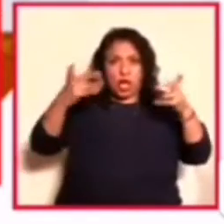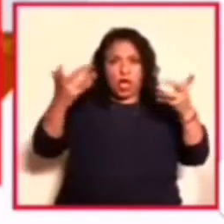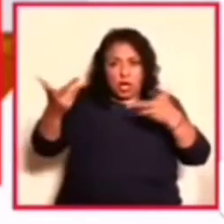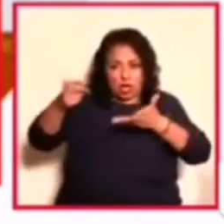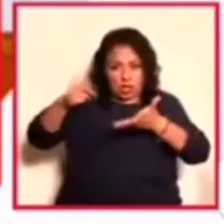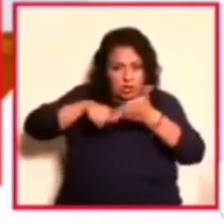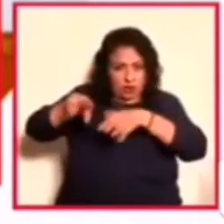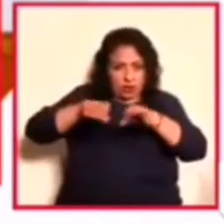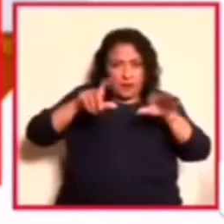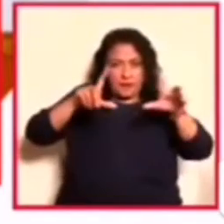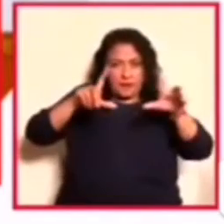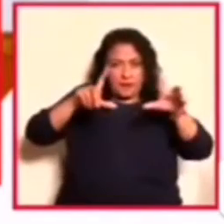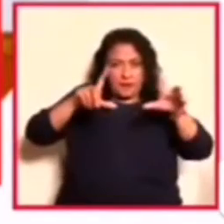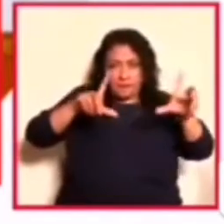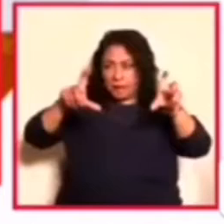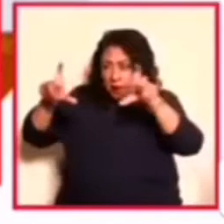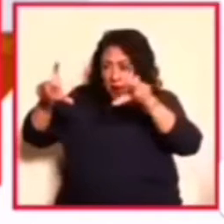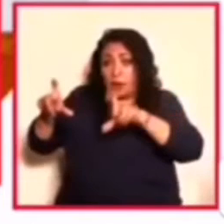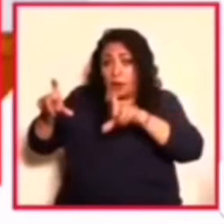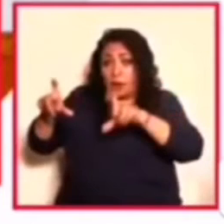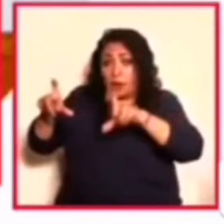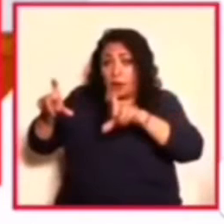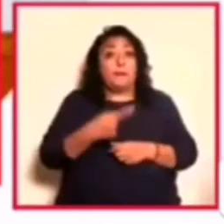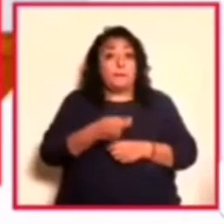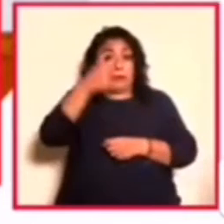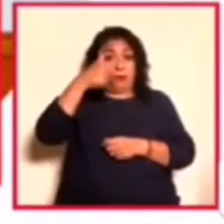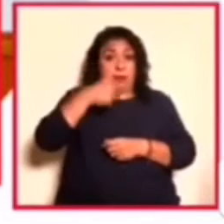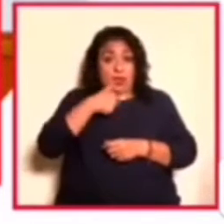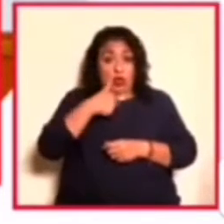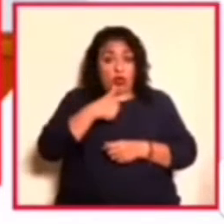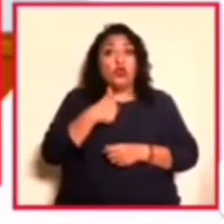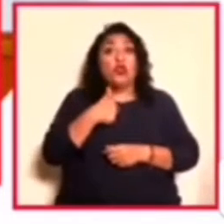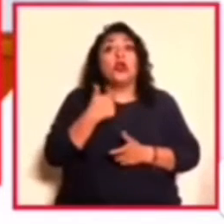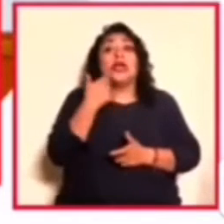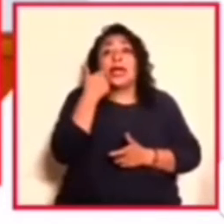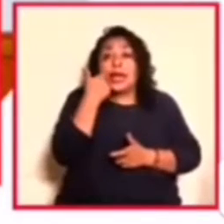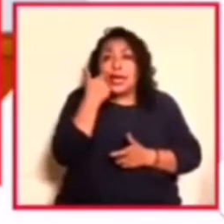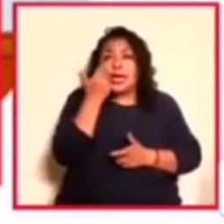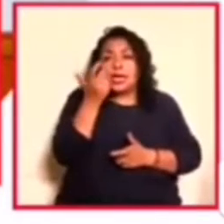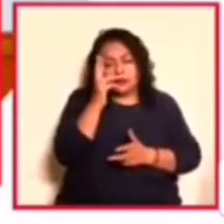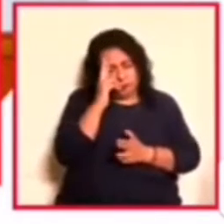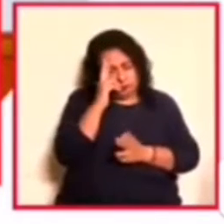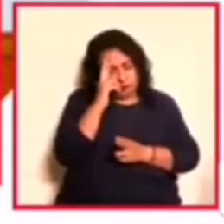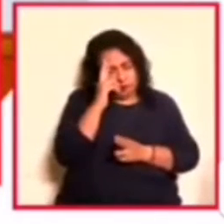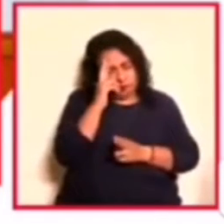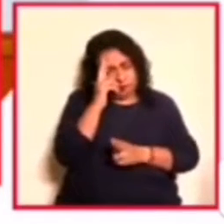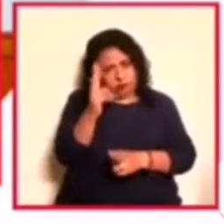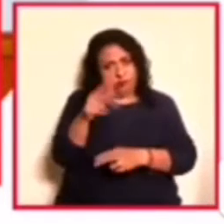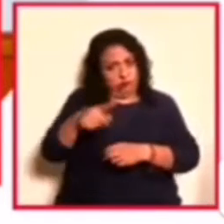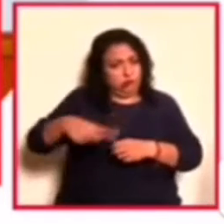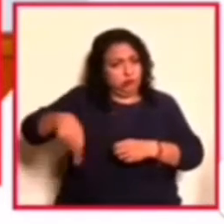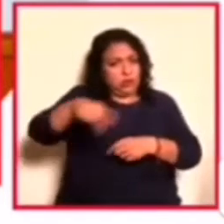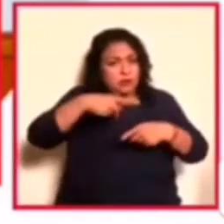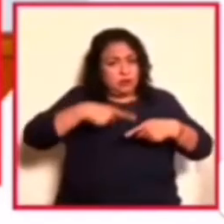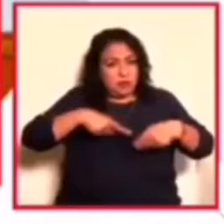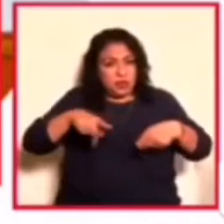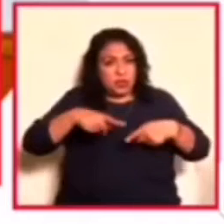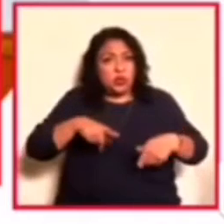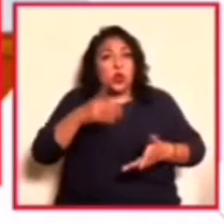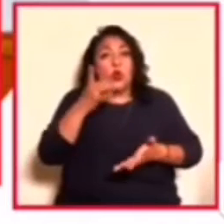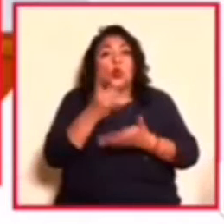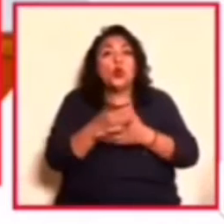ahí lo primero fue en tratar de hacer un homenaje a ellos sacando nada más